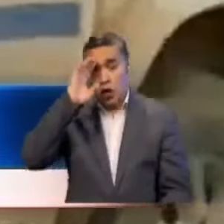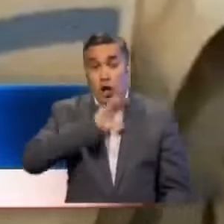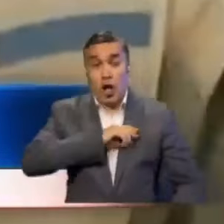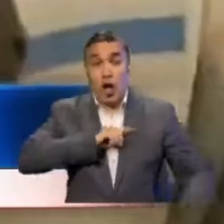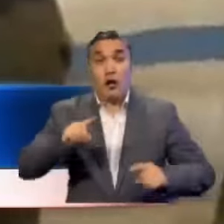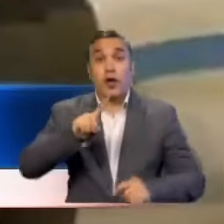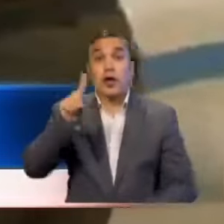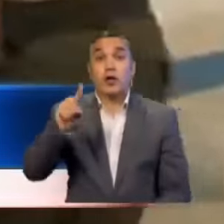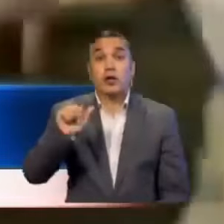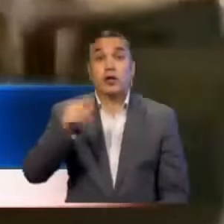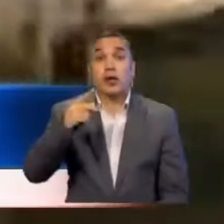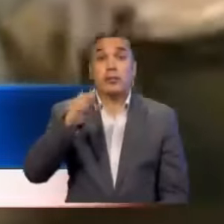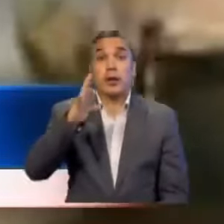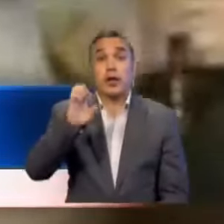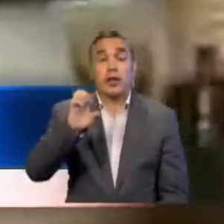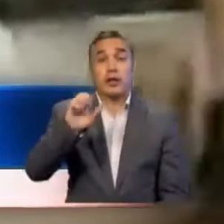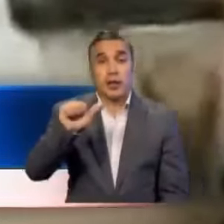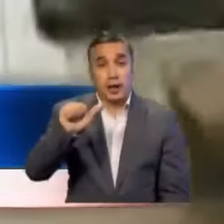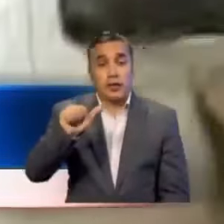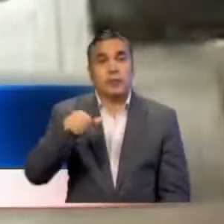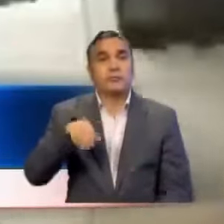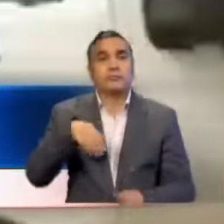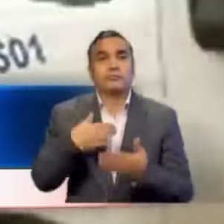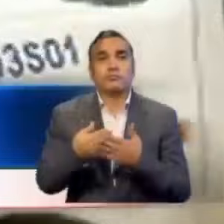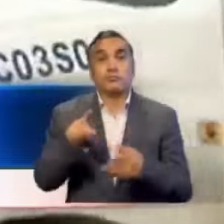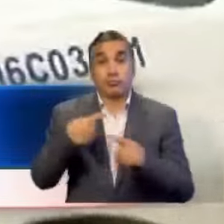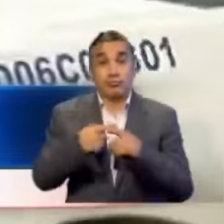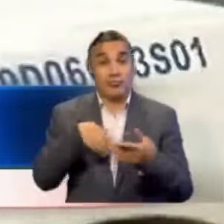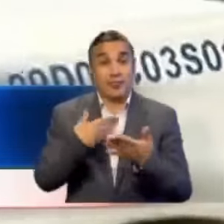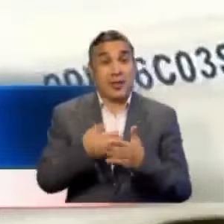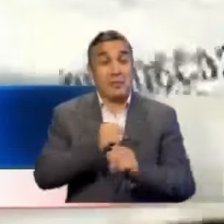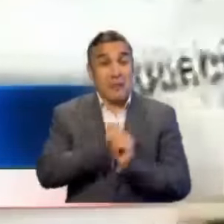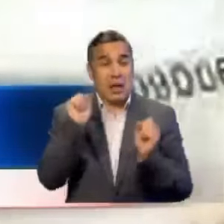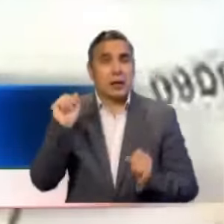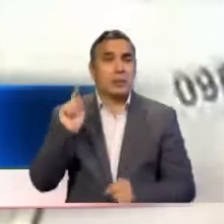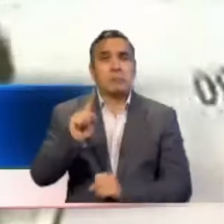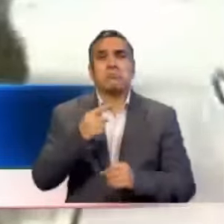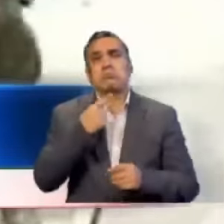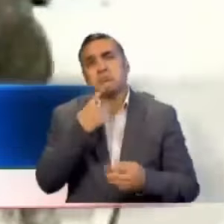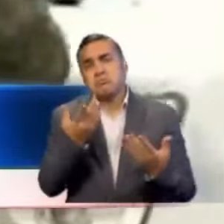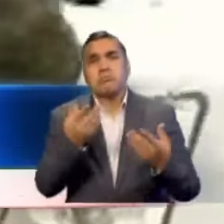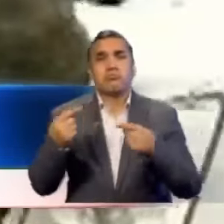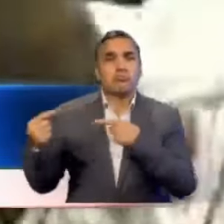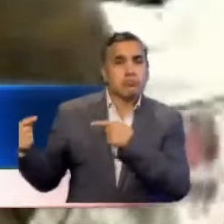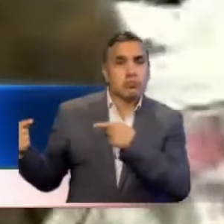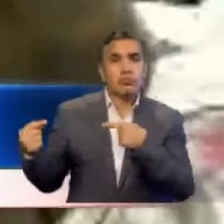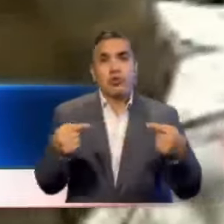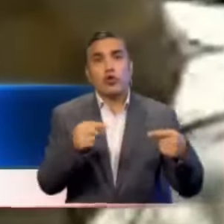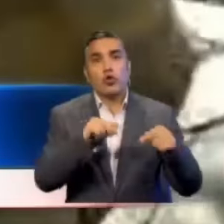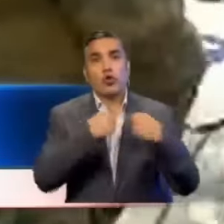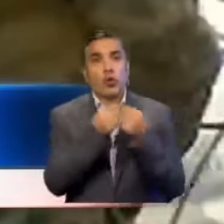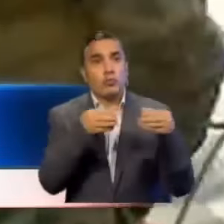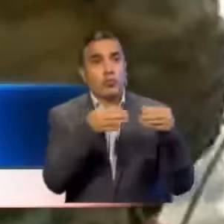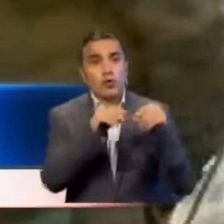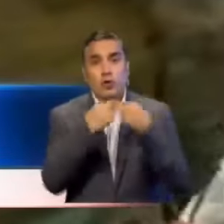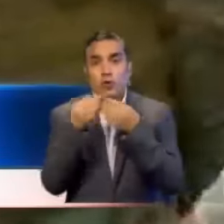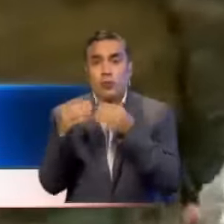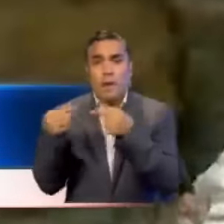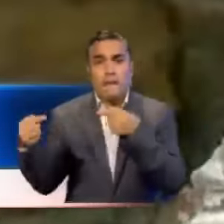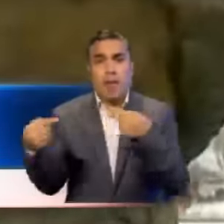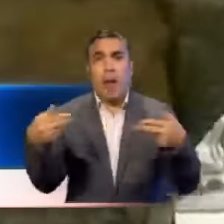Y estamos esperando que se actualice esta información, porque cuando él arribó aquí a este lugar, hablaba del enfrentamiento a bala entre los reclusos,